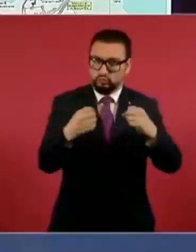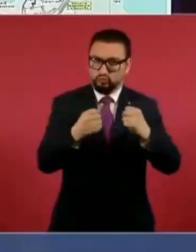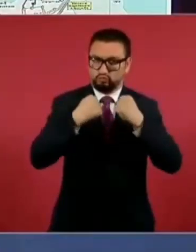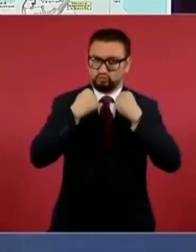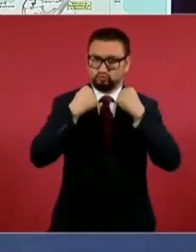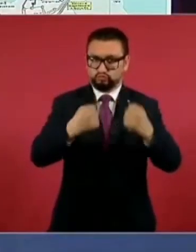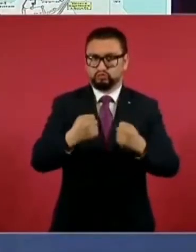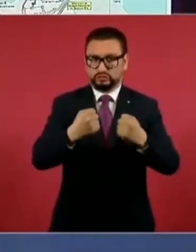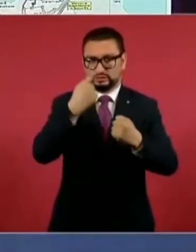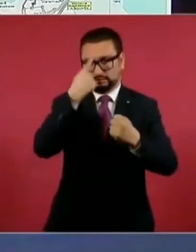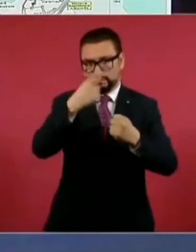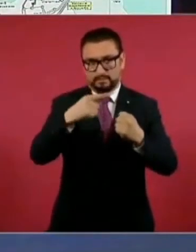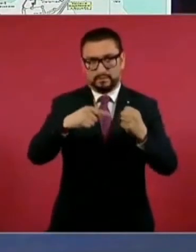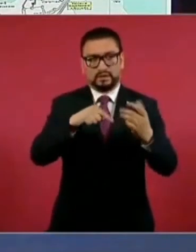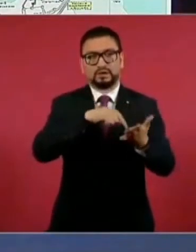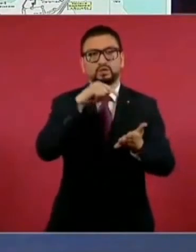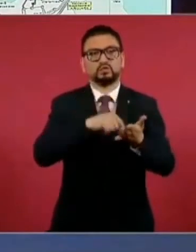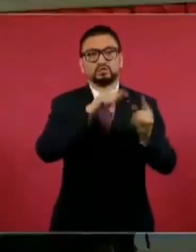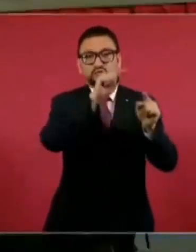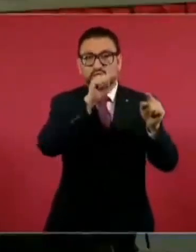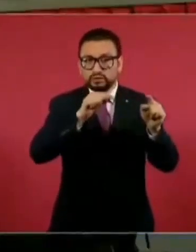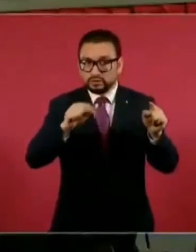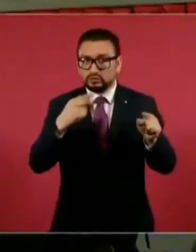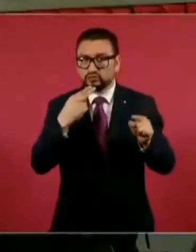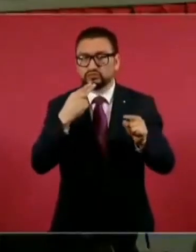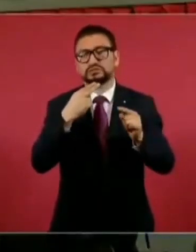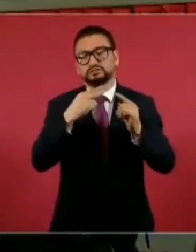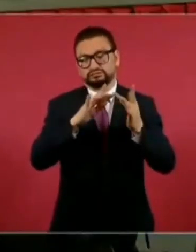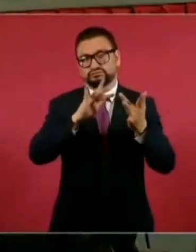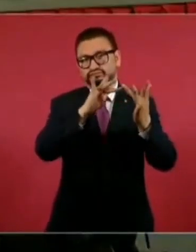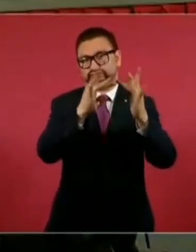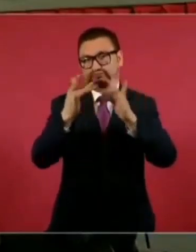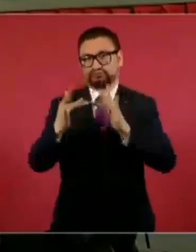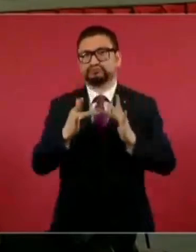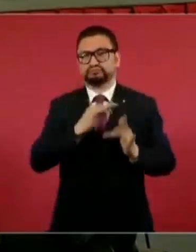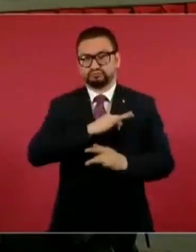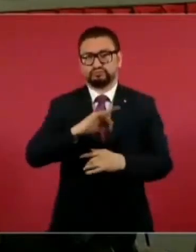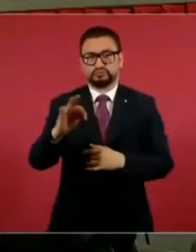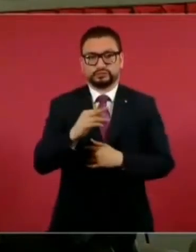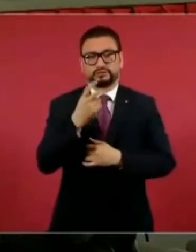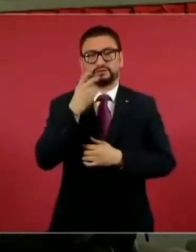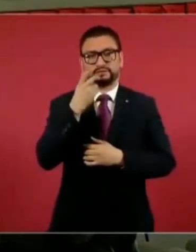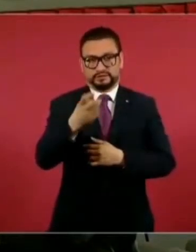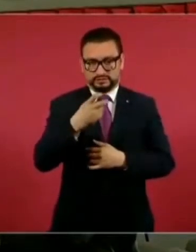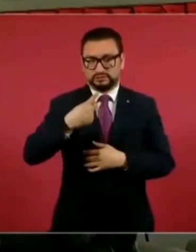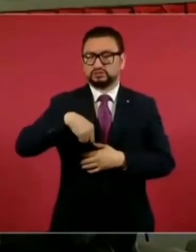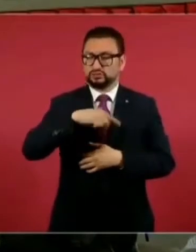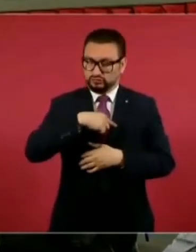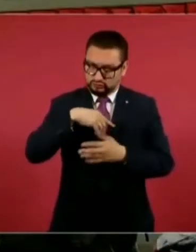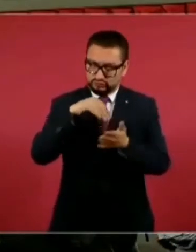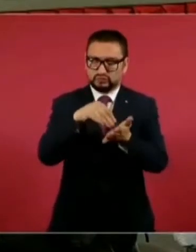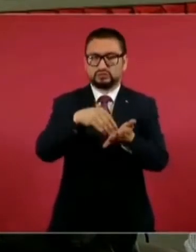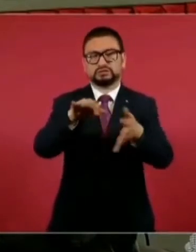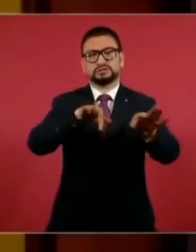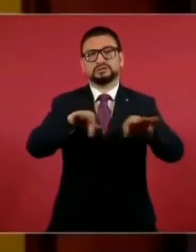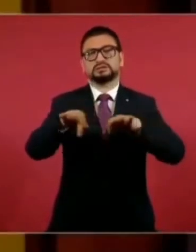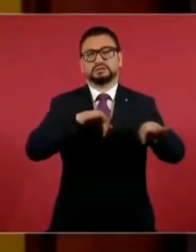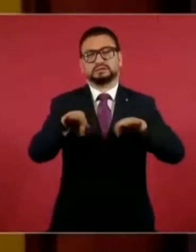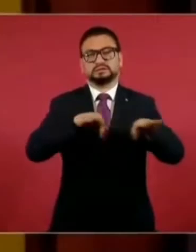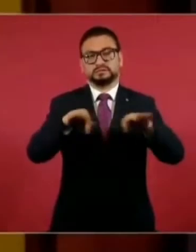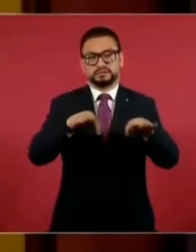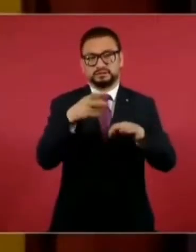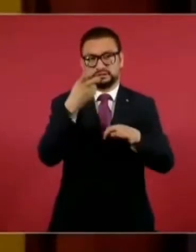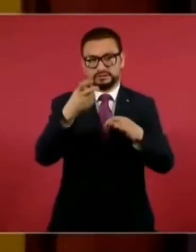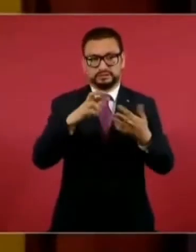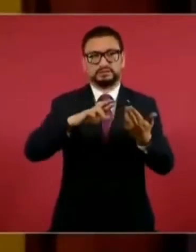generación llegue a los puntos de consumo. Y es una parte que estamos trabajando, la parte de la